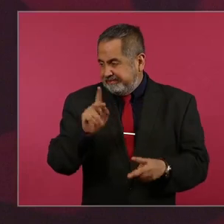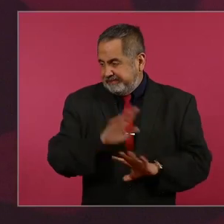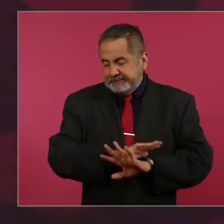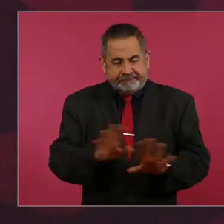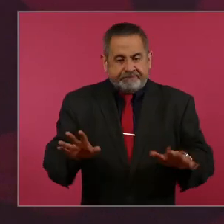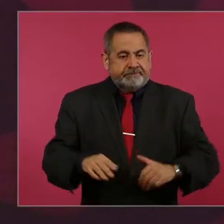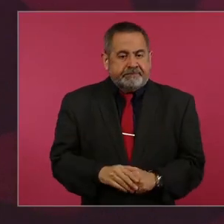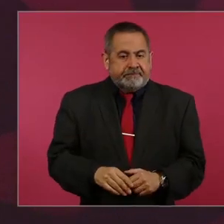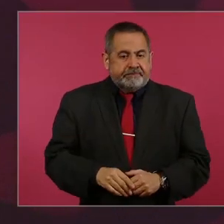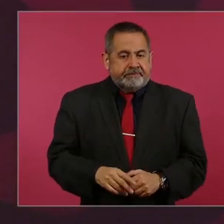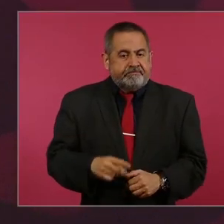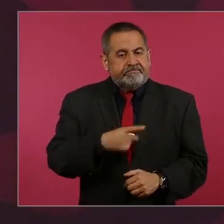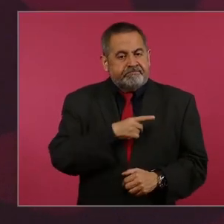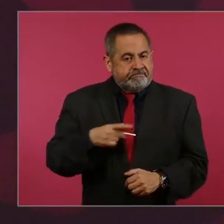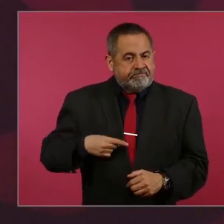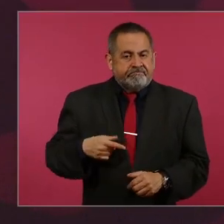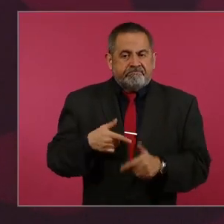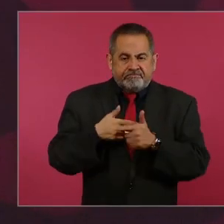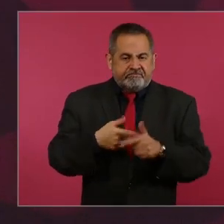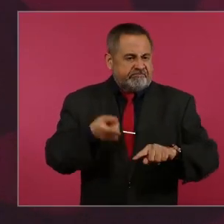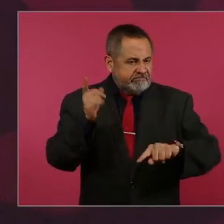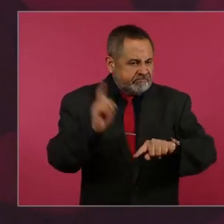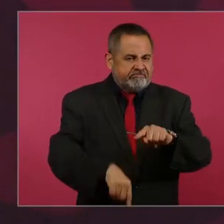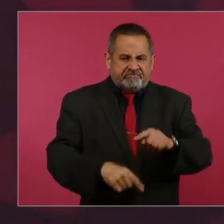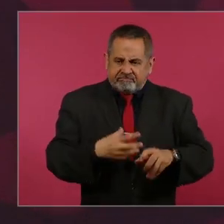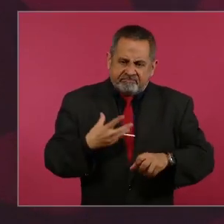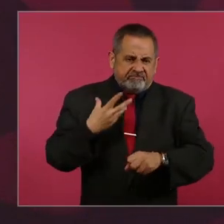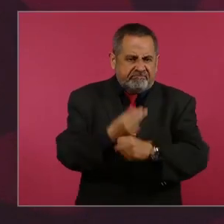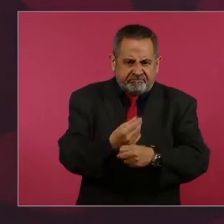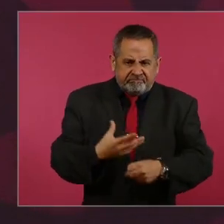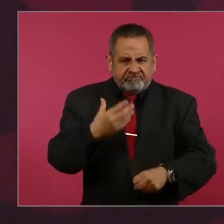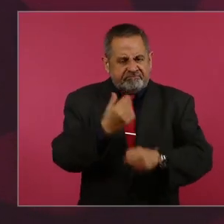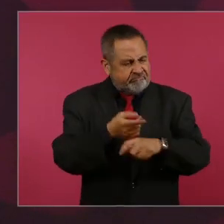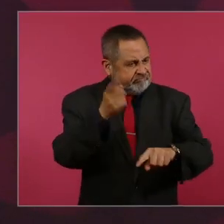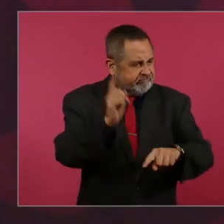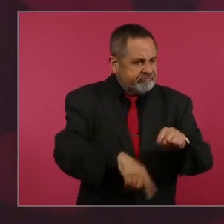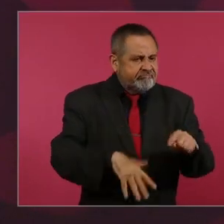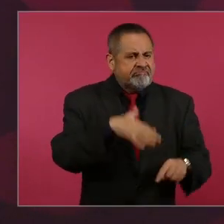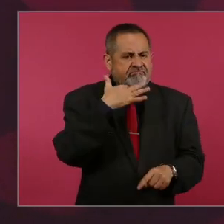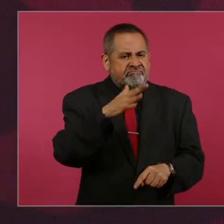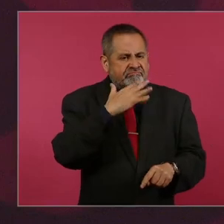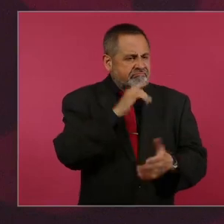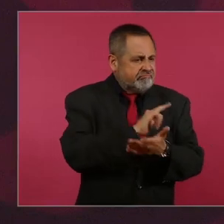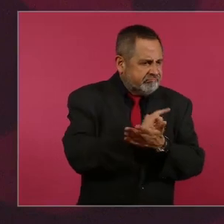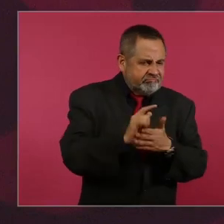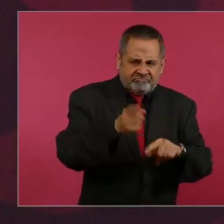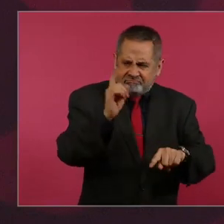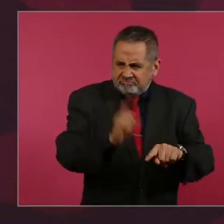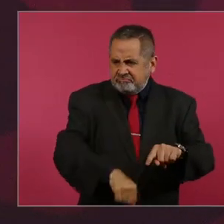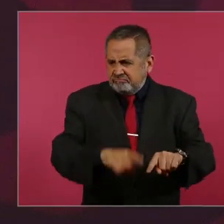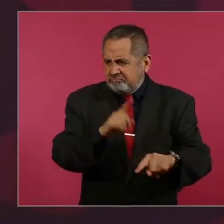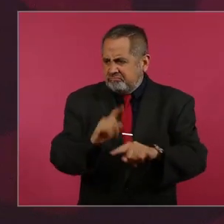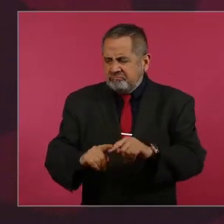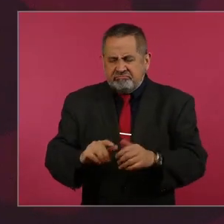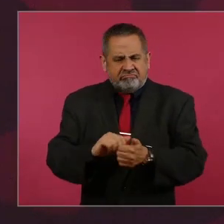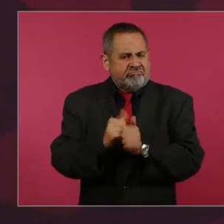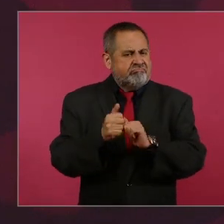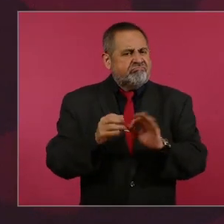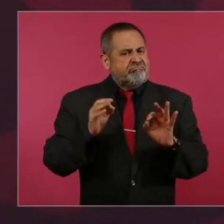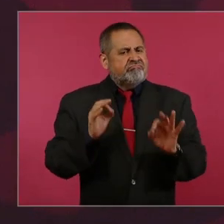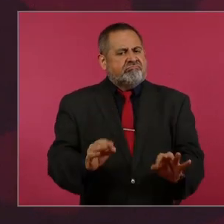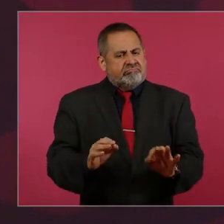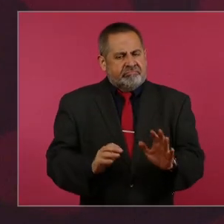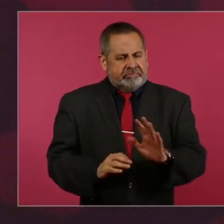Si seguimos avanzando, limpiando la corrupción, el país va